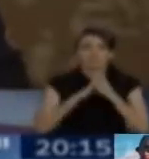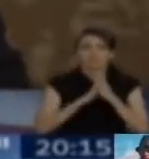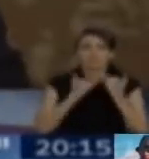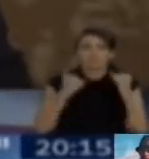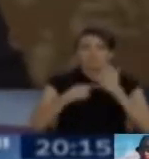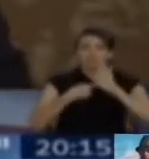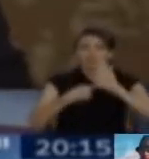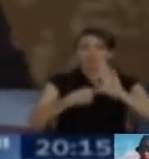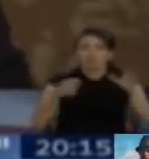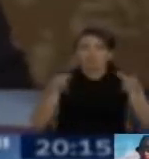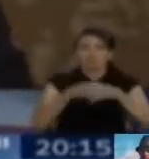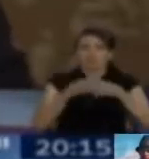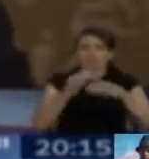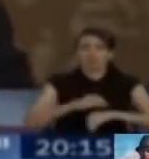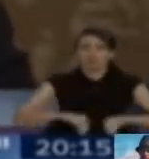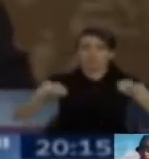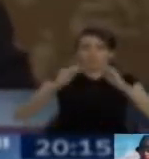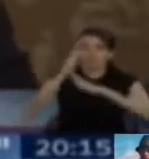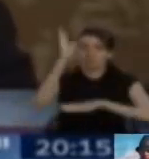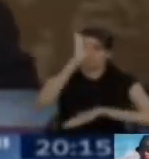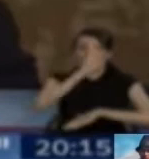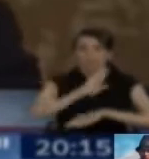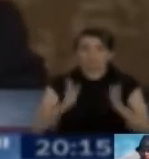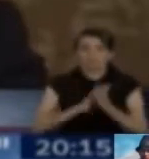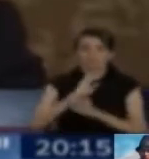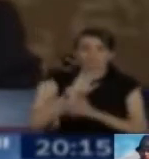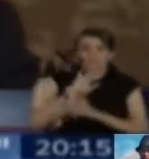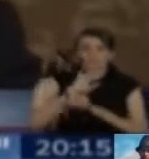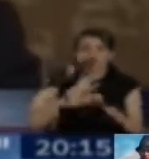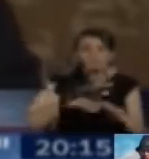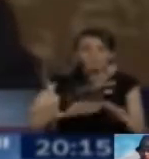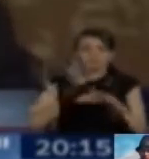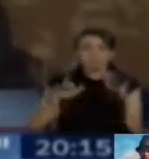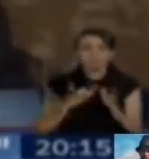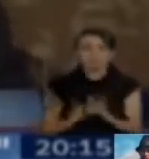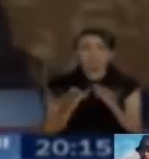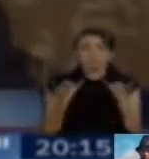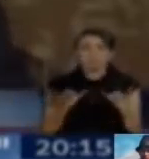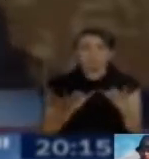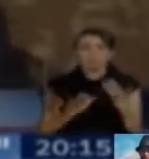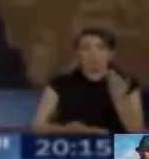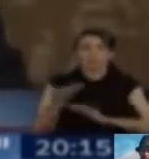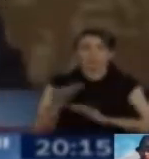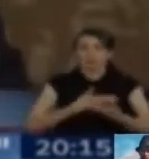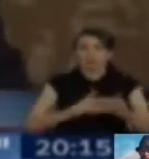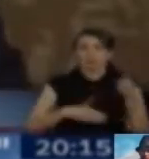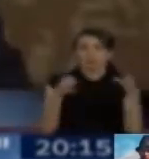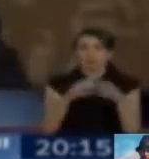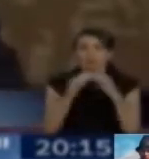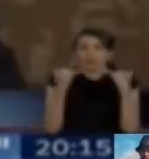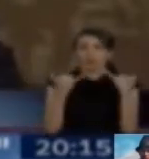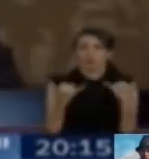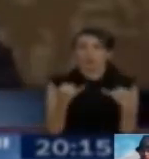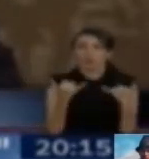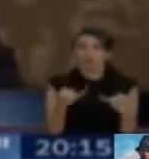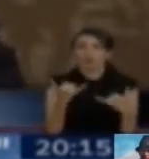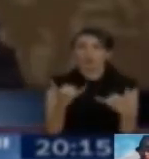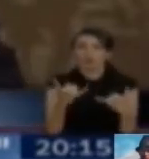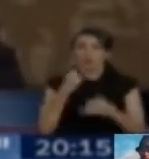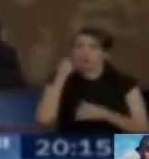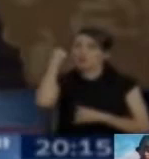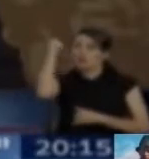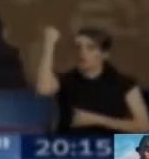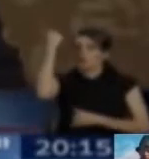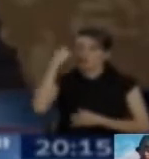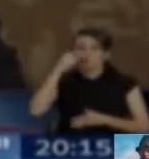este siga siendo más que nunca el gobierno de todos. Compatriotas, hoy esta contundente victoria